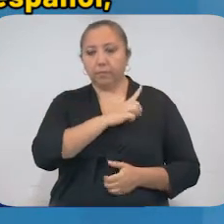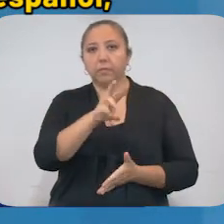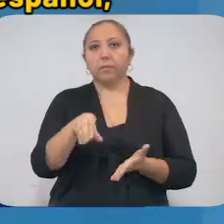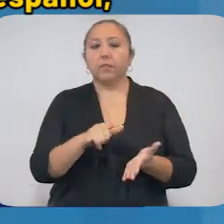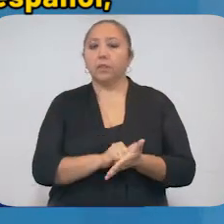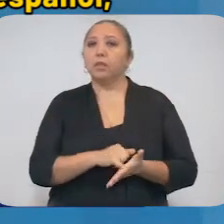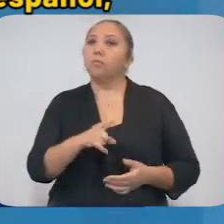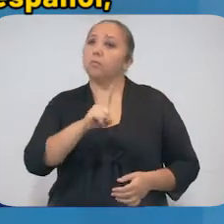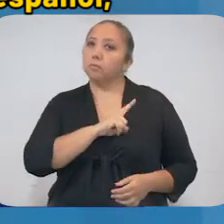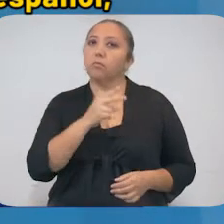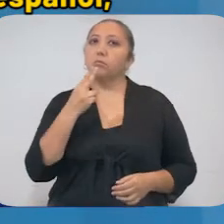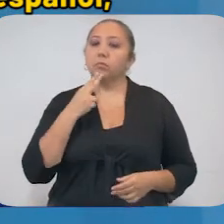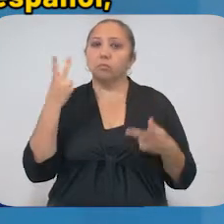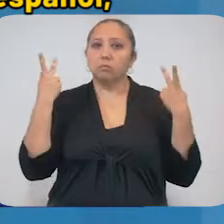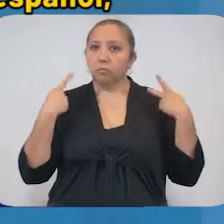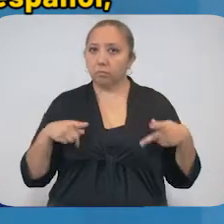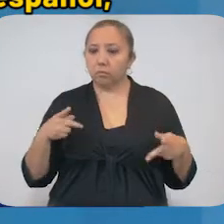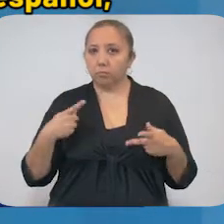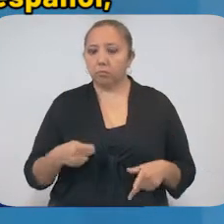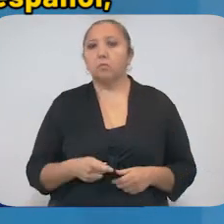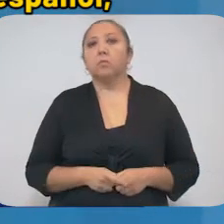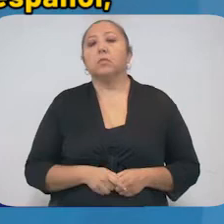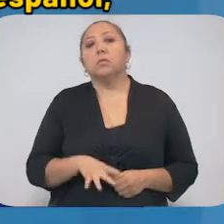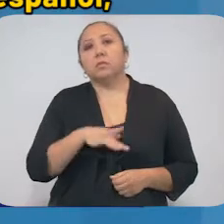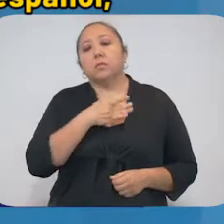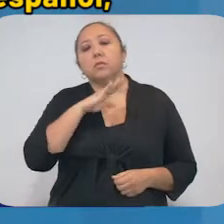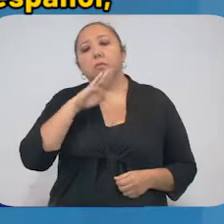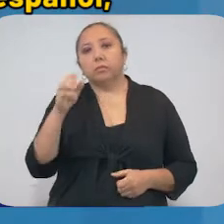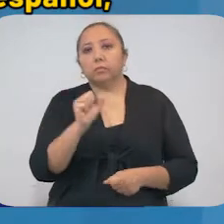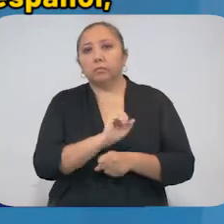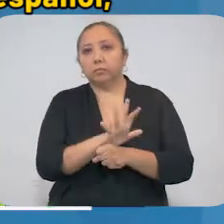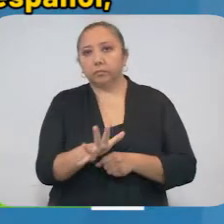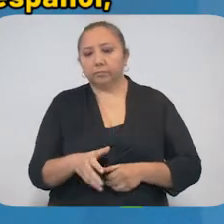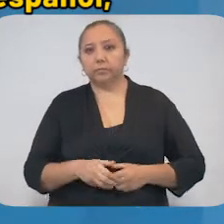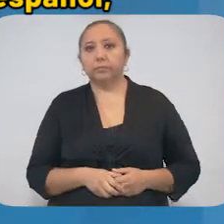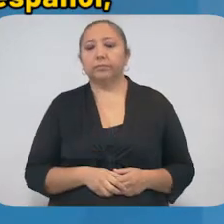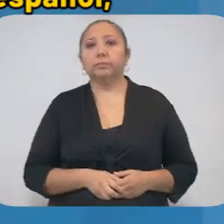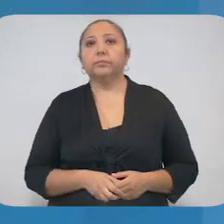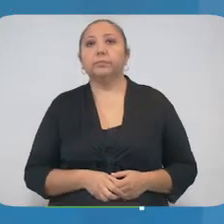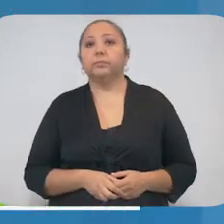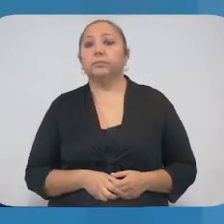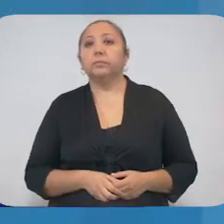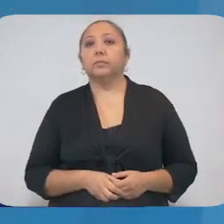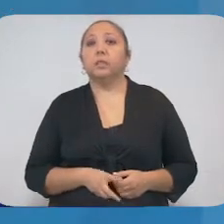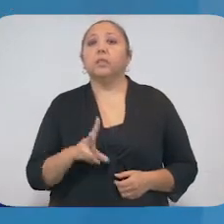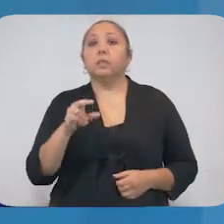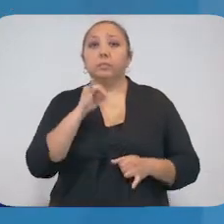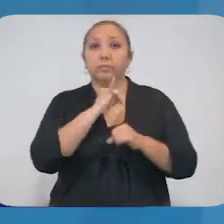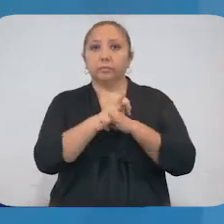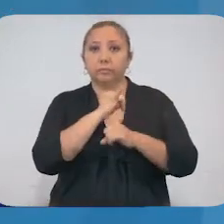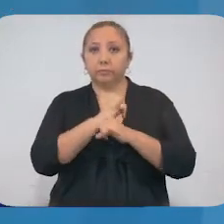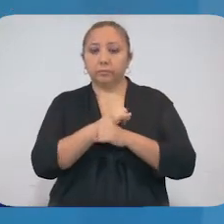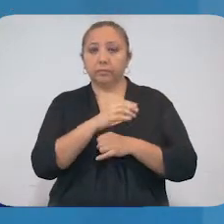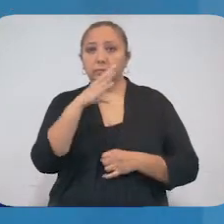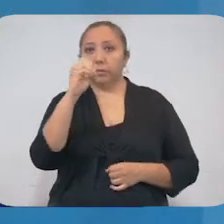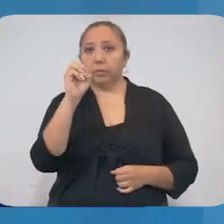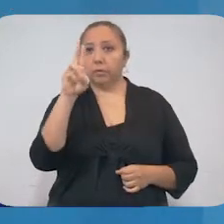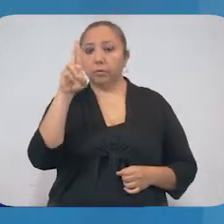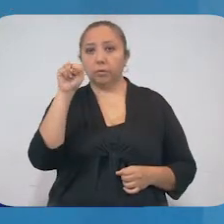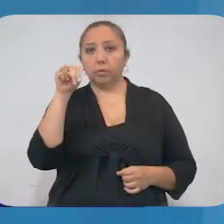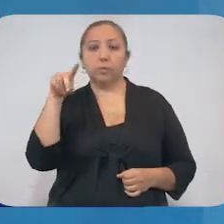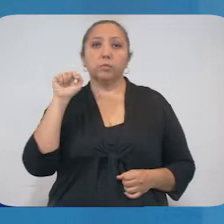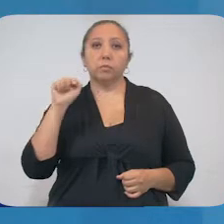maya y es para uso exclusivo de personas que presenten síntomas del coronavirus COVID-19. En la página de internet